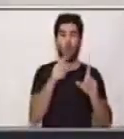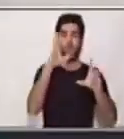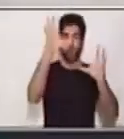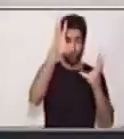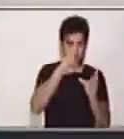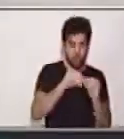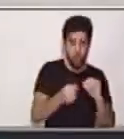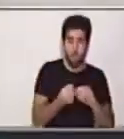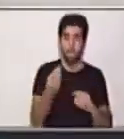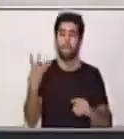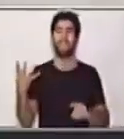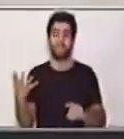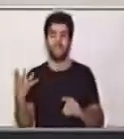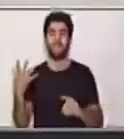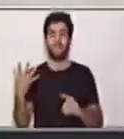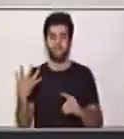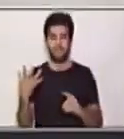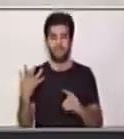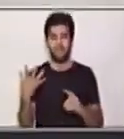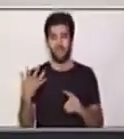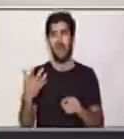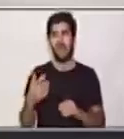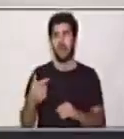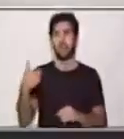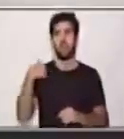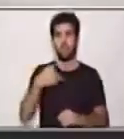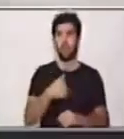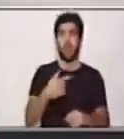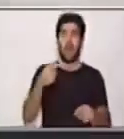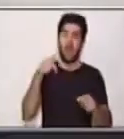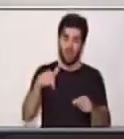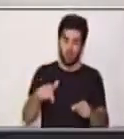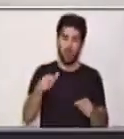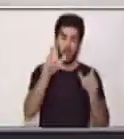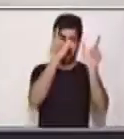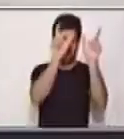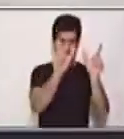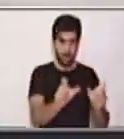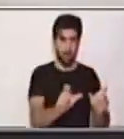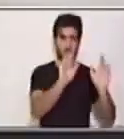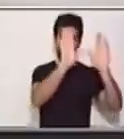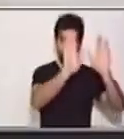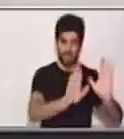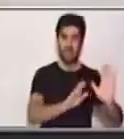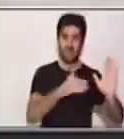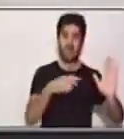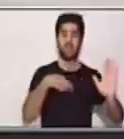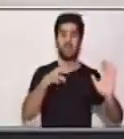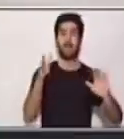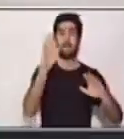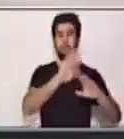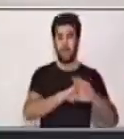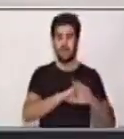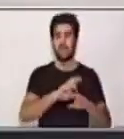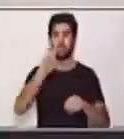necesita incluir 2 columnas más a esta columna que hemos trabajado de manera